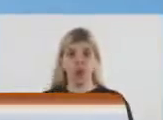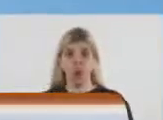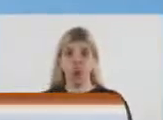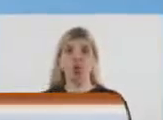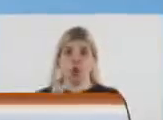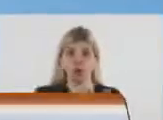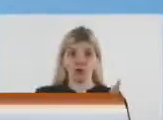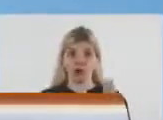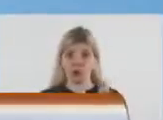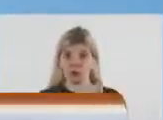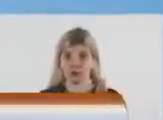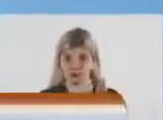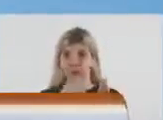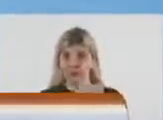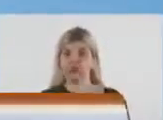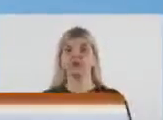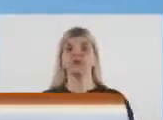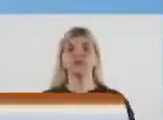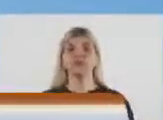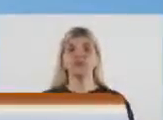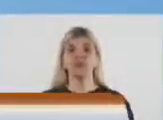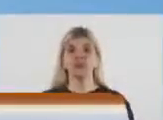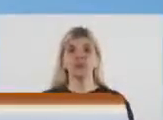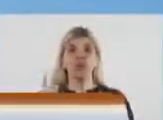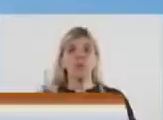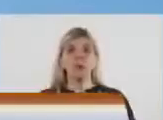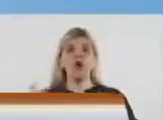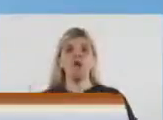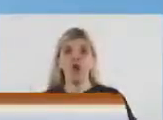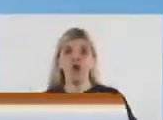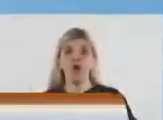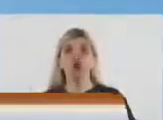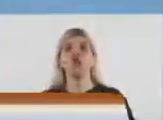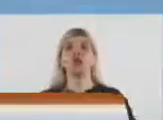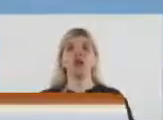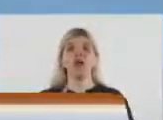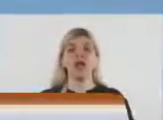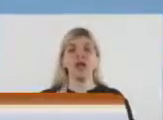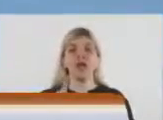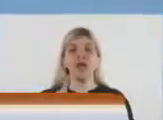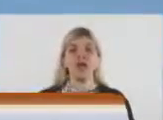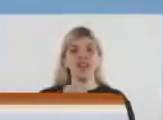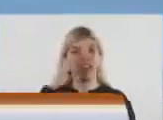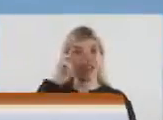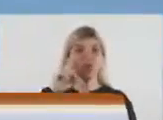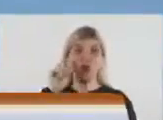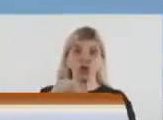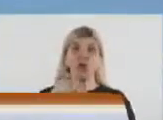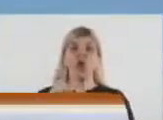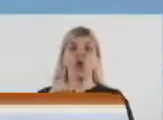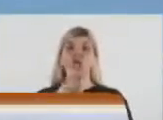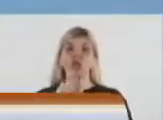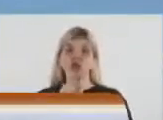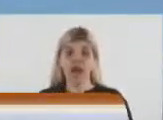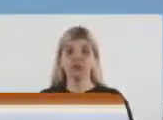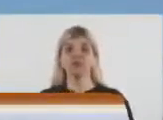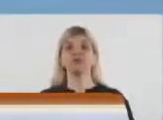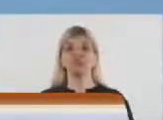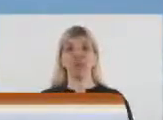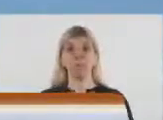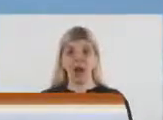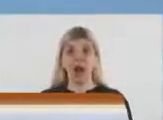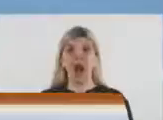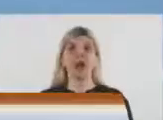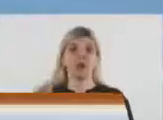contrato con el fondo soberano de la federación rusa que nos garantiza la